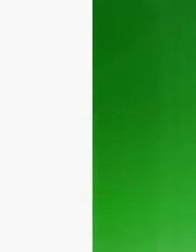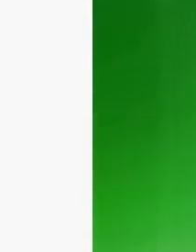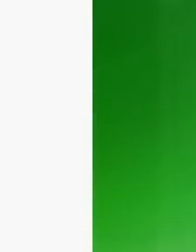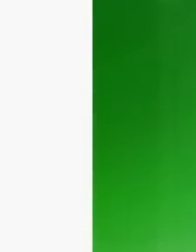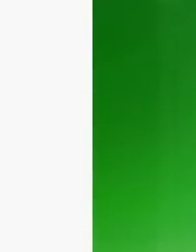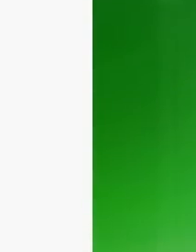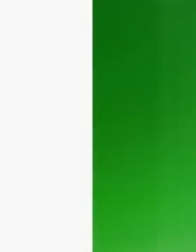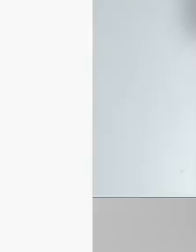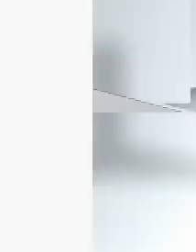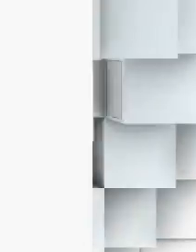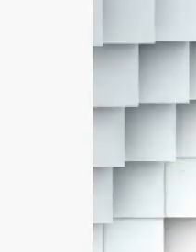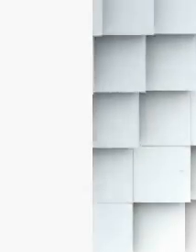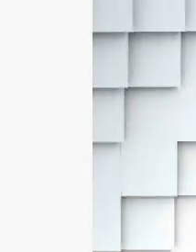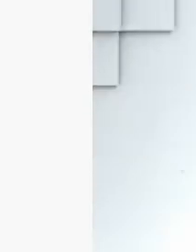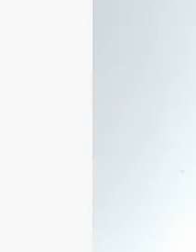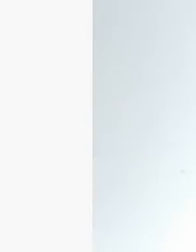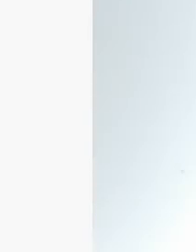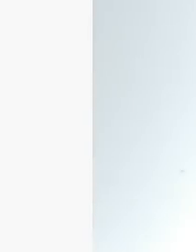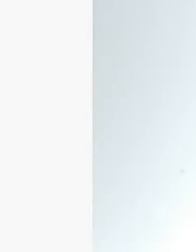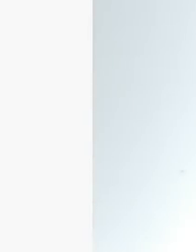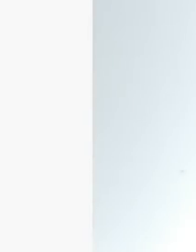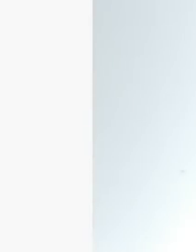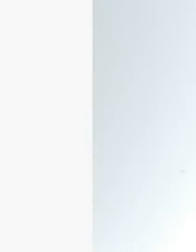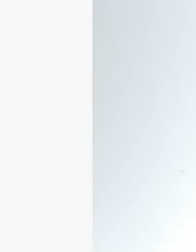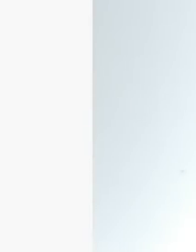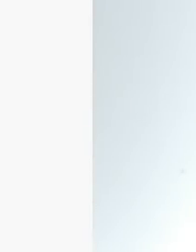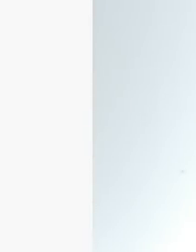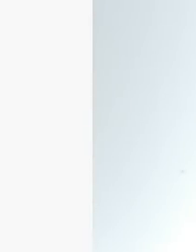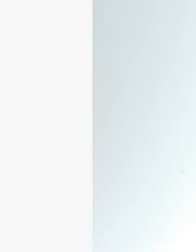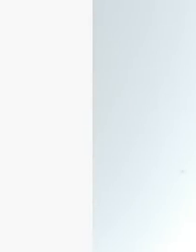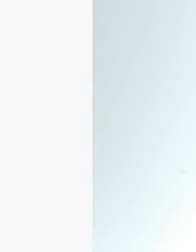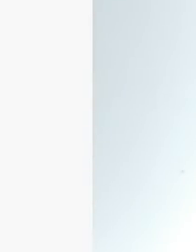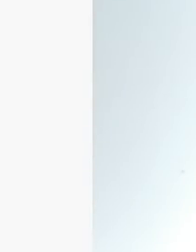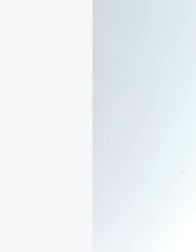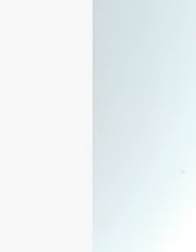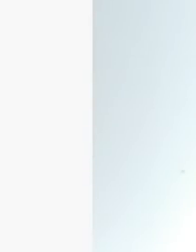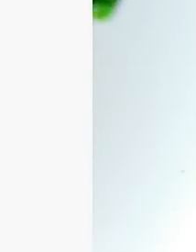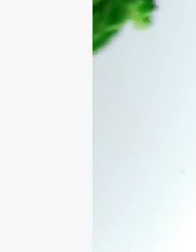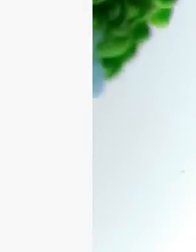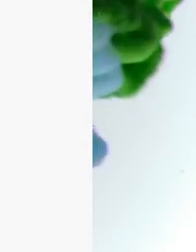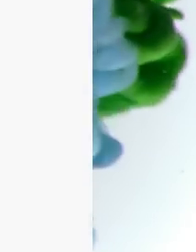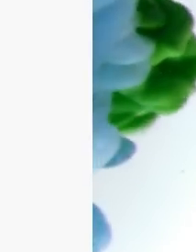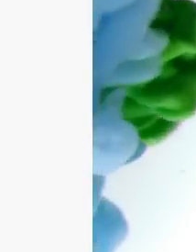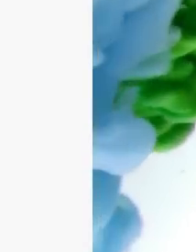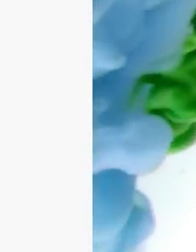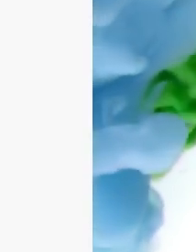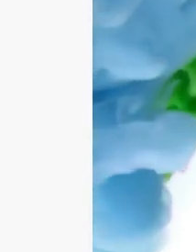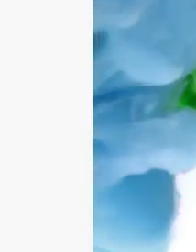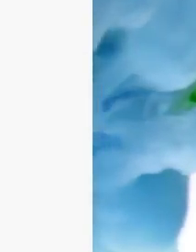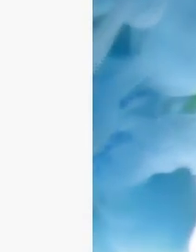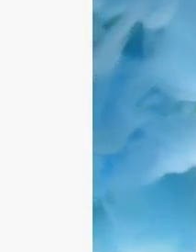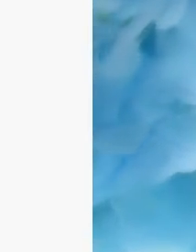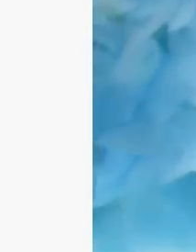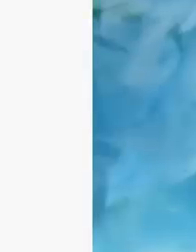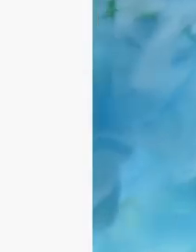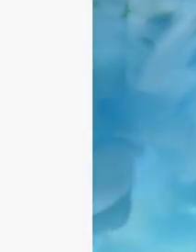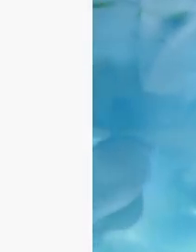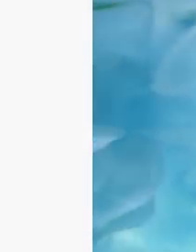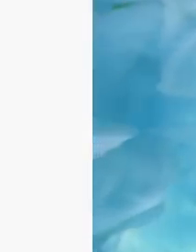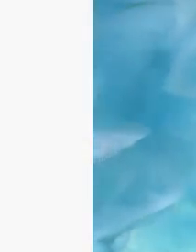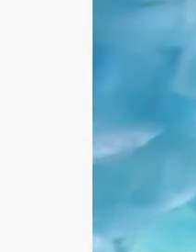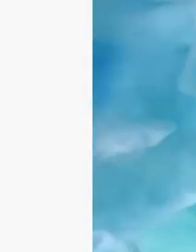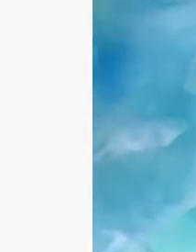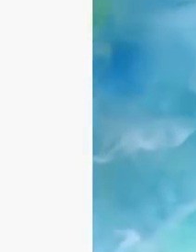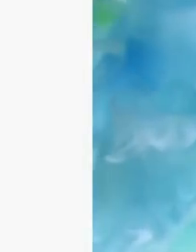de muchas cosas. Y entonces pase lo que pase, así se haya hecho una extradición de manera ilegal, eso es lo de menos, no pasa